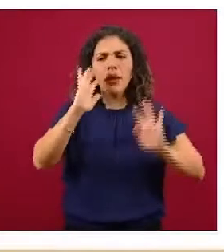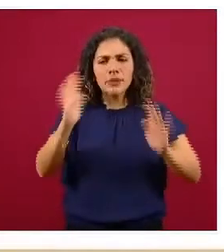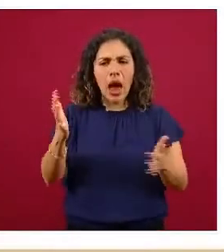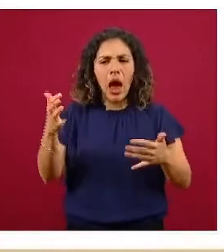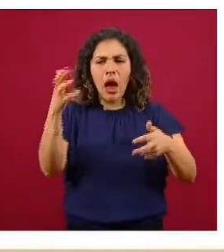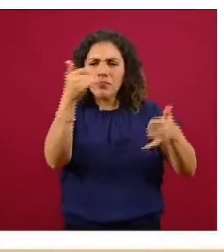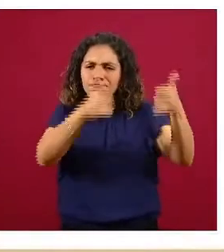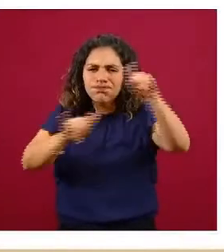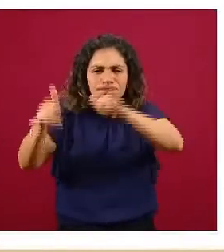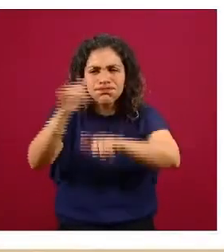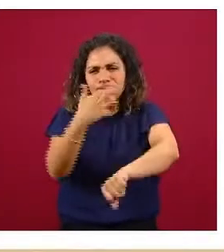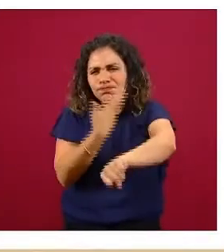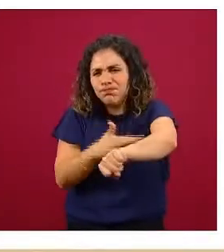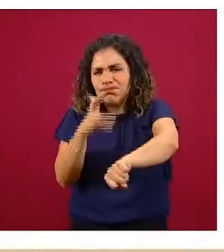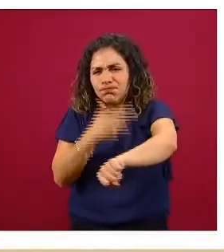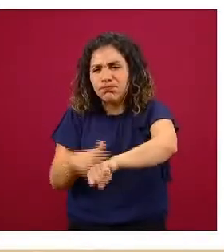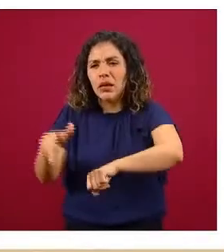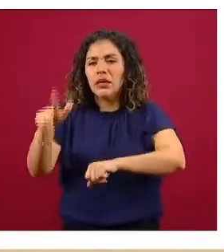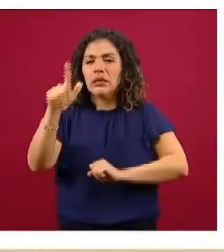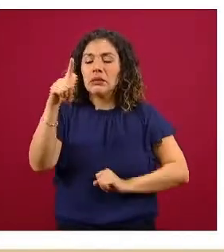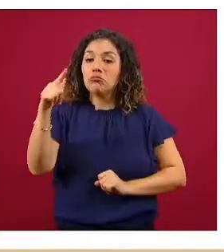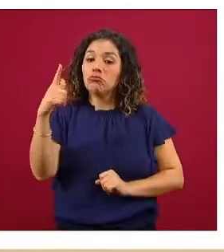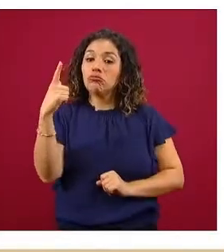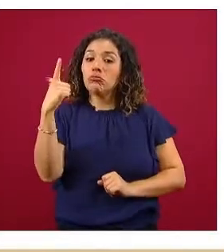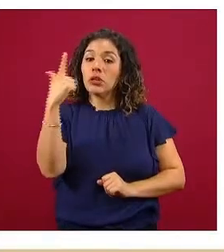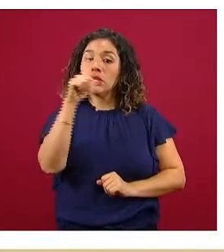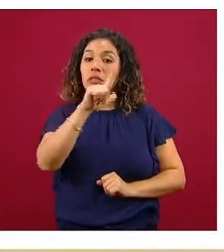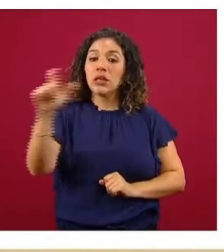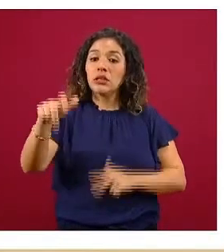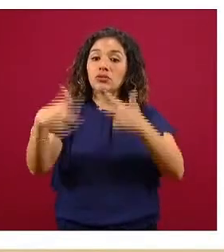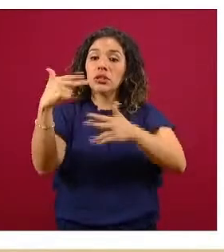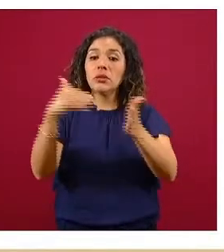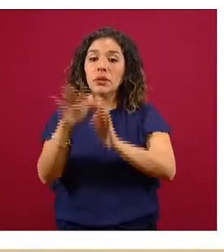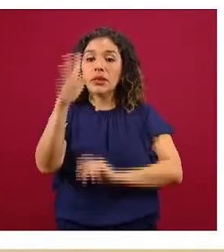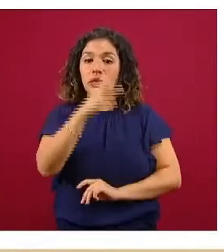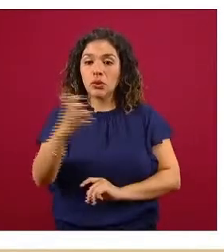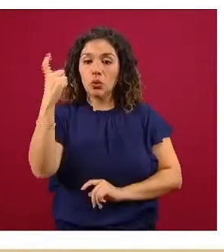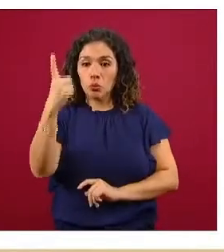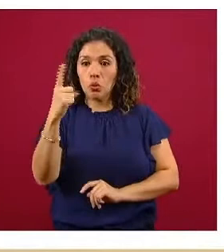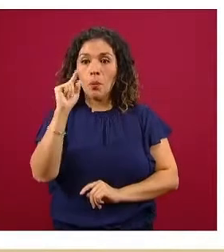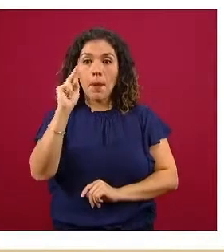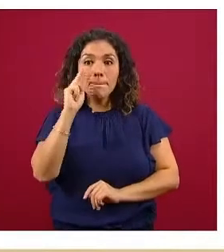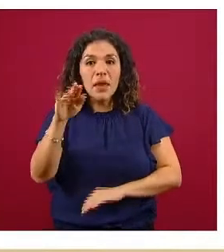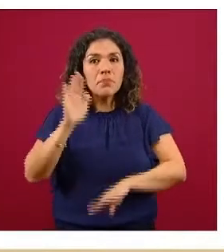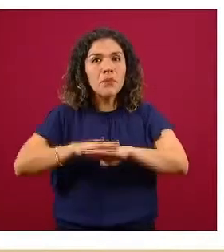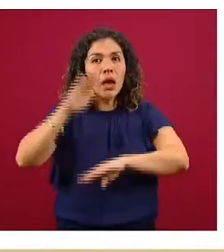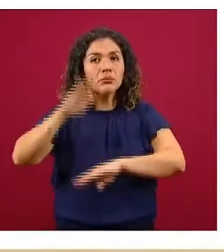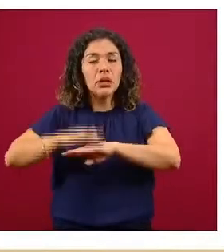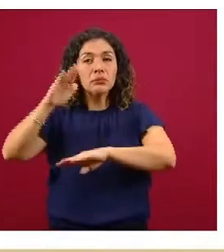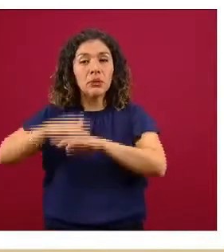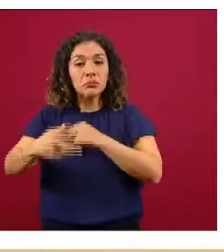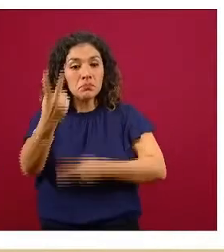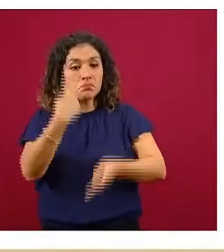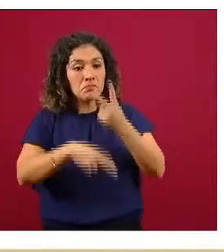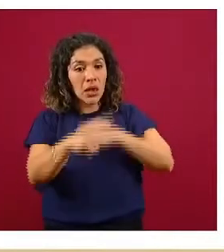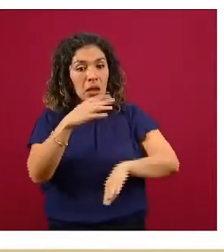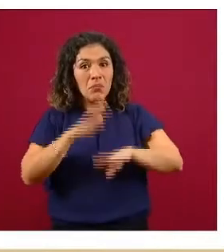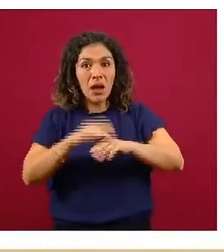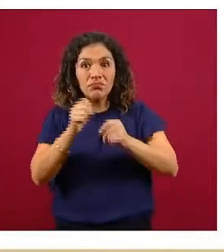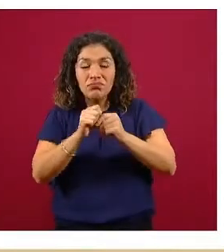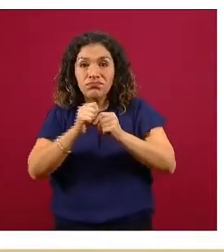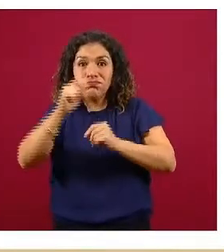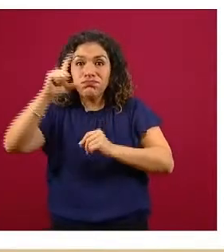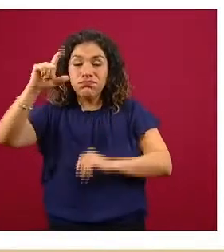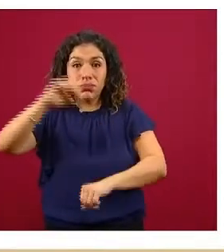estas 713,301, cómo han ido incrementando en la medida que la epidemia ha ido incrementando. Y aquí